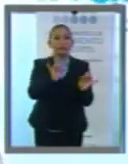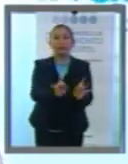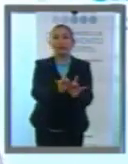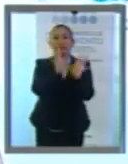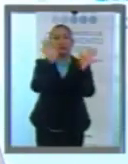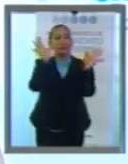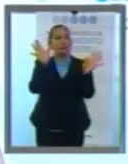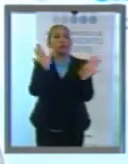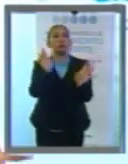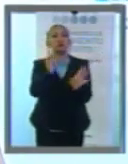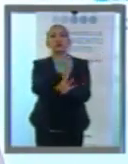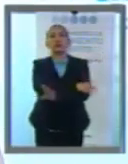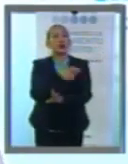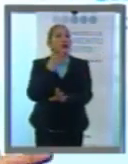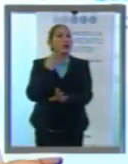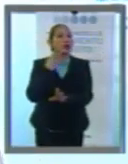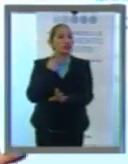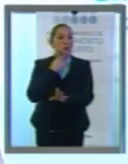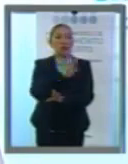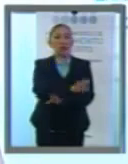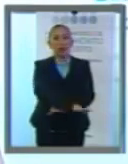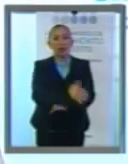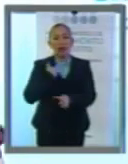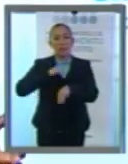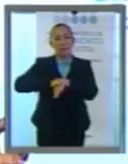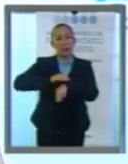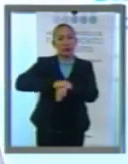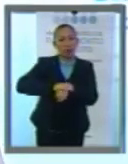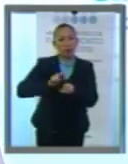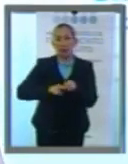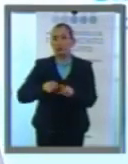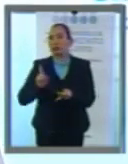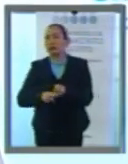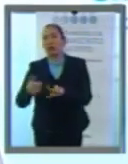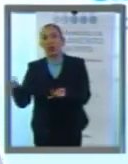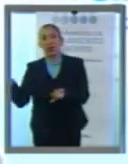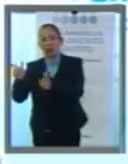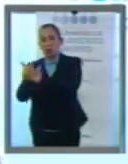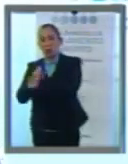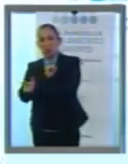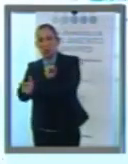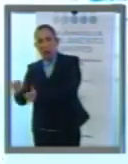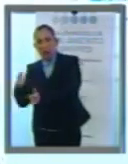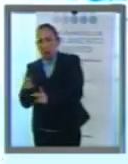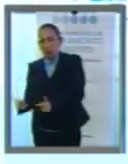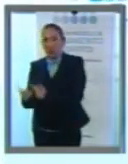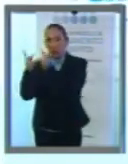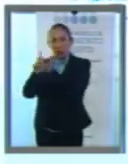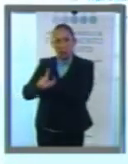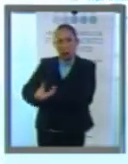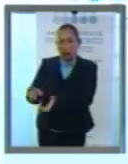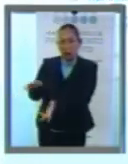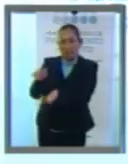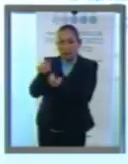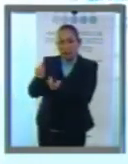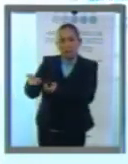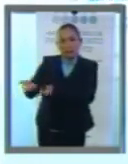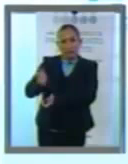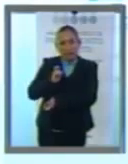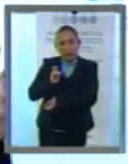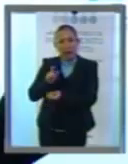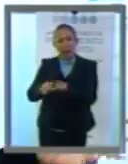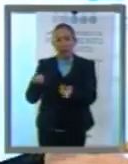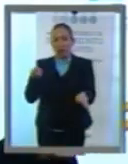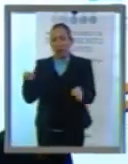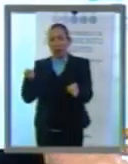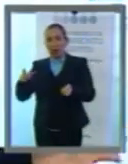como políticas y clientelares, como causas de crimen organizado y lavado de dinero, como control del Estado y de